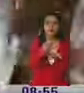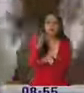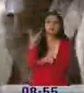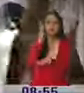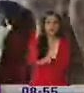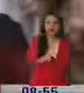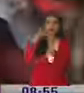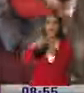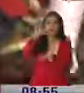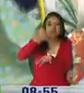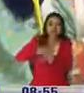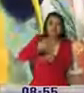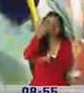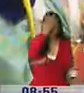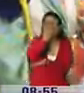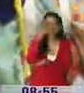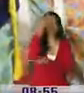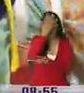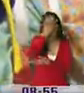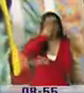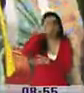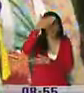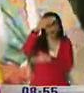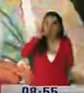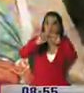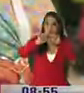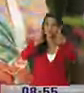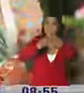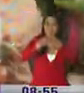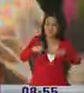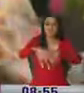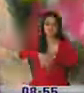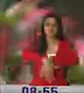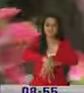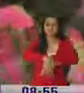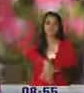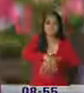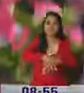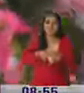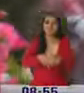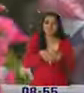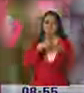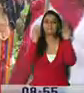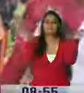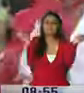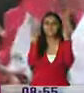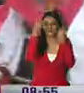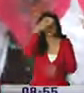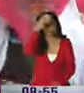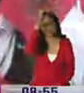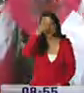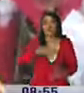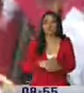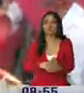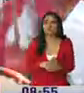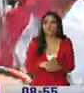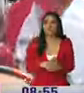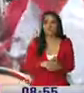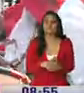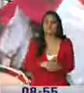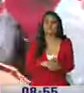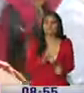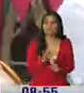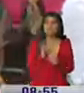Cotopaxi, Esmeraldas, Santo Domingo, entre otras, que desfilaron por el inicio de la Fiesta de la Cultura. Nos representamos a lo que es en sí el